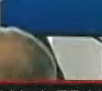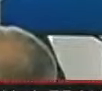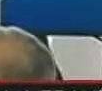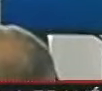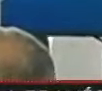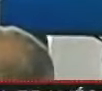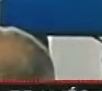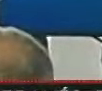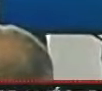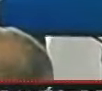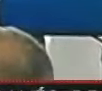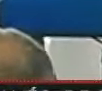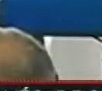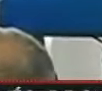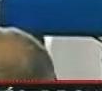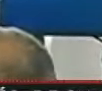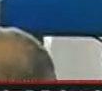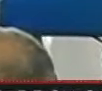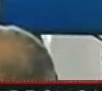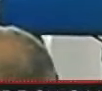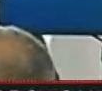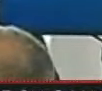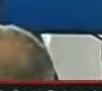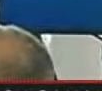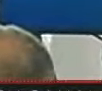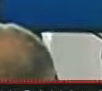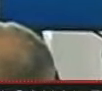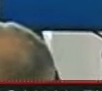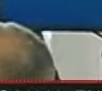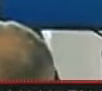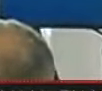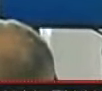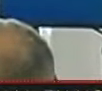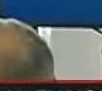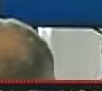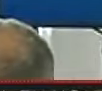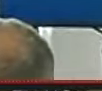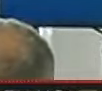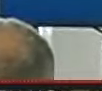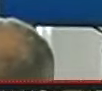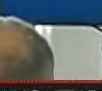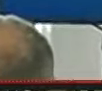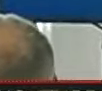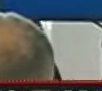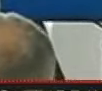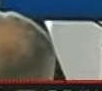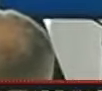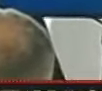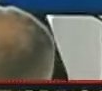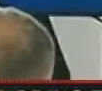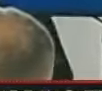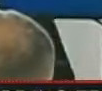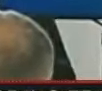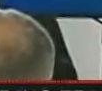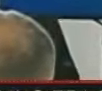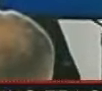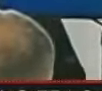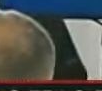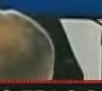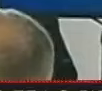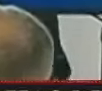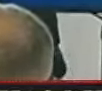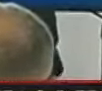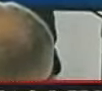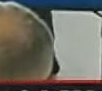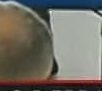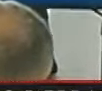excepción en paz y electoralmente voy a ser el presidente para hacer